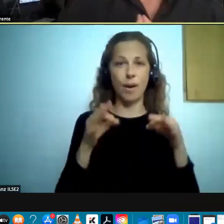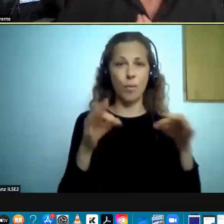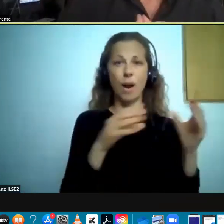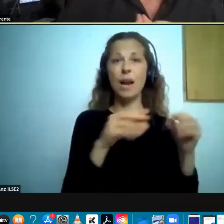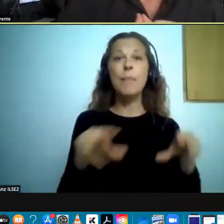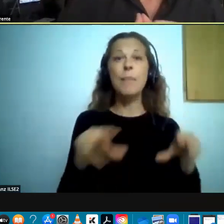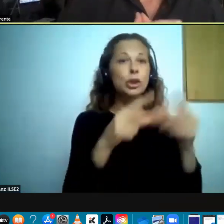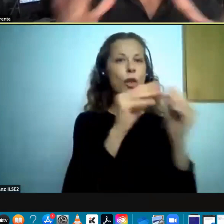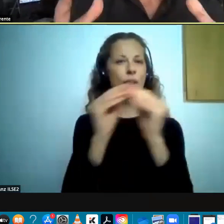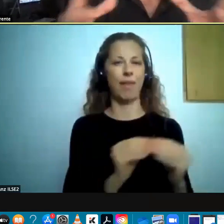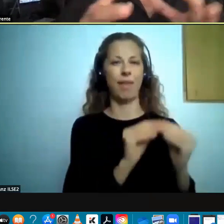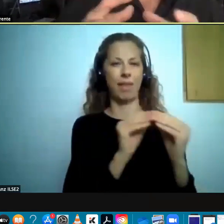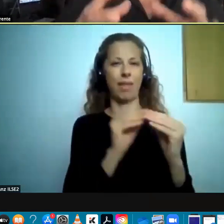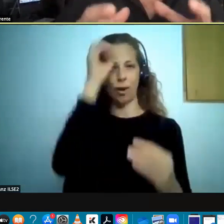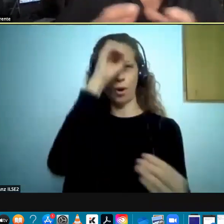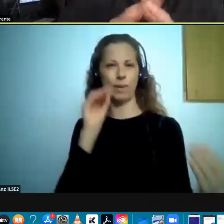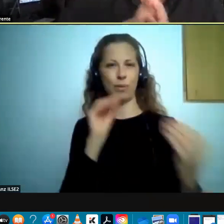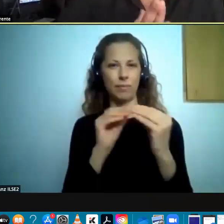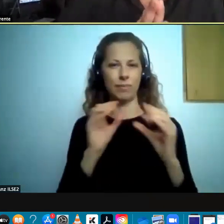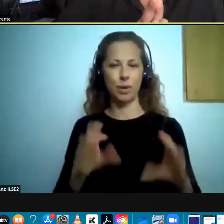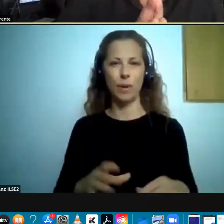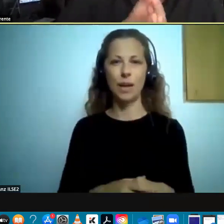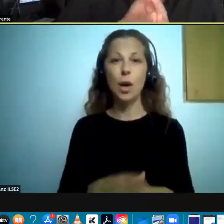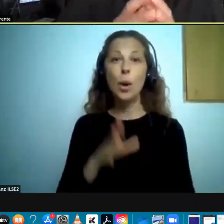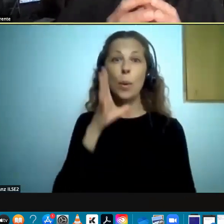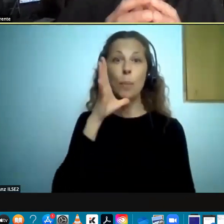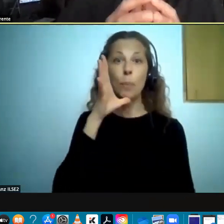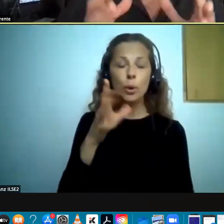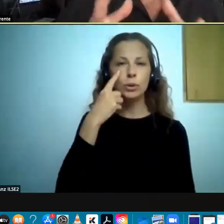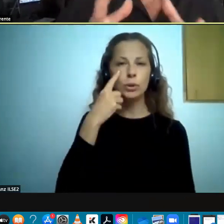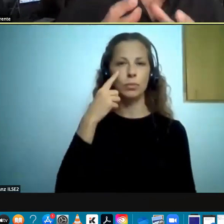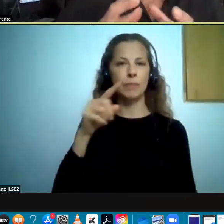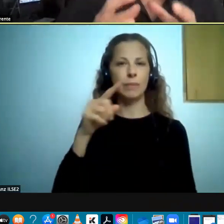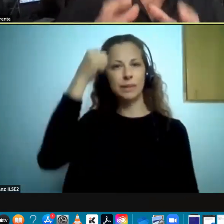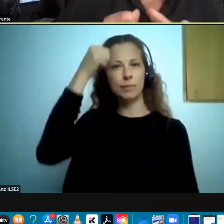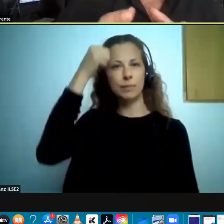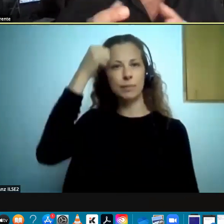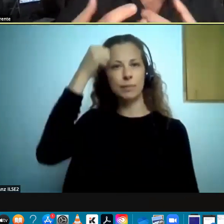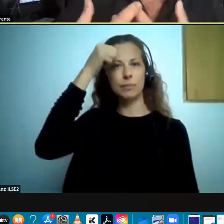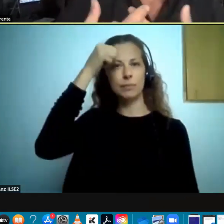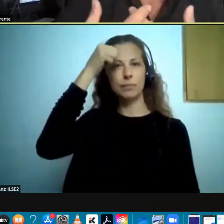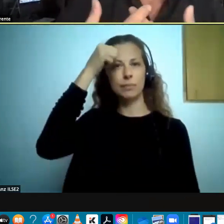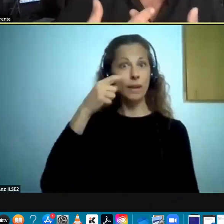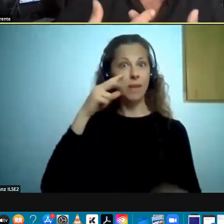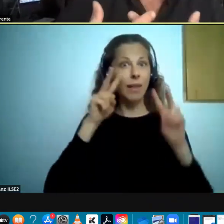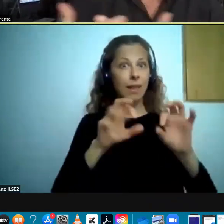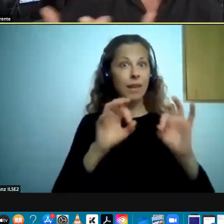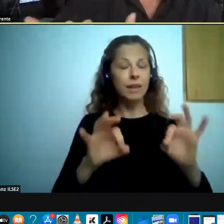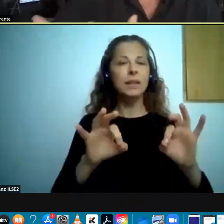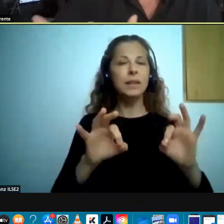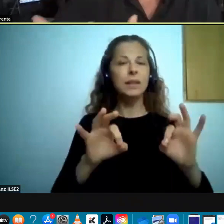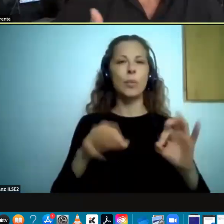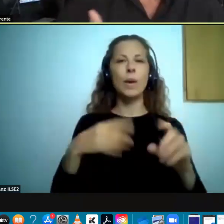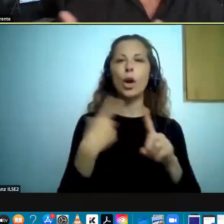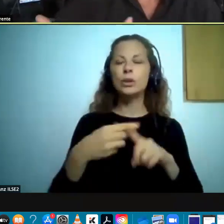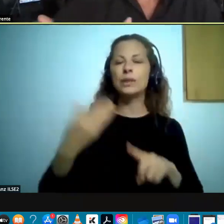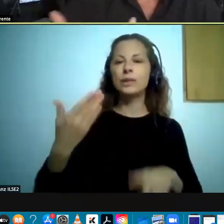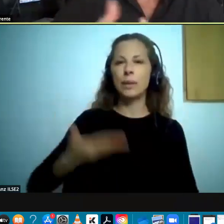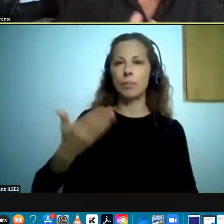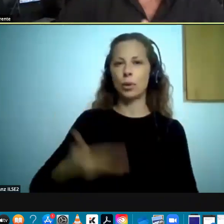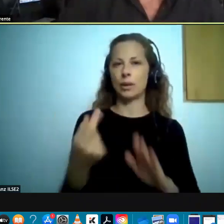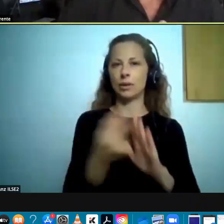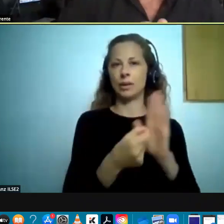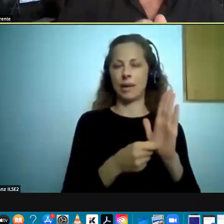por eso encontramos a la hora de analizar la masculinidad elementos claves para entender esa posición o